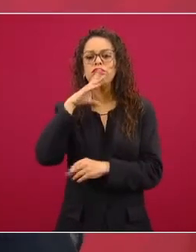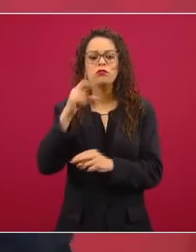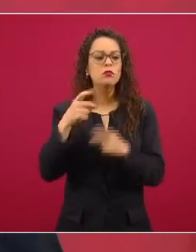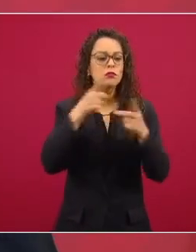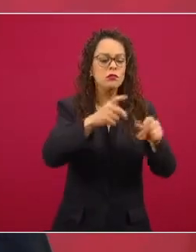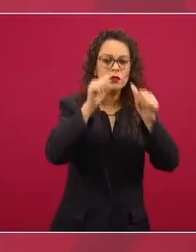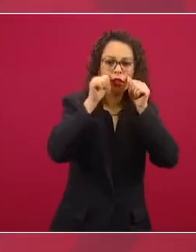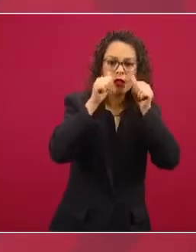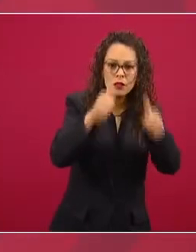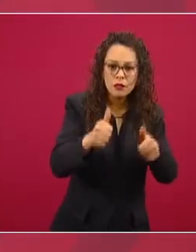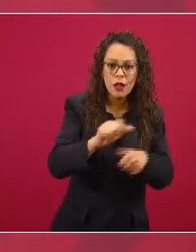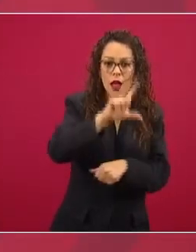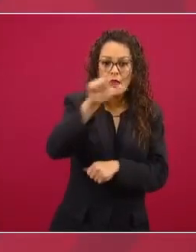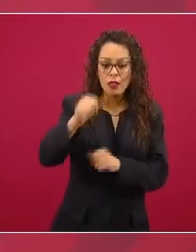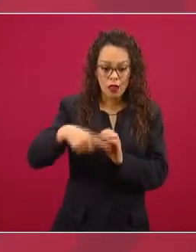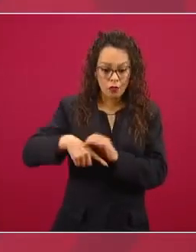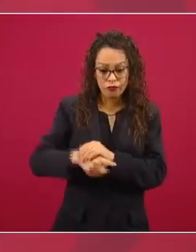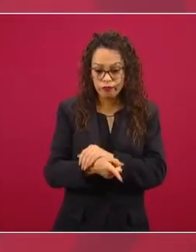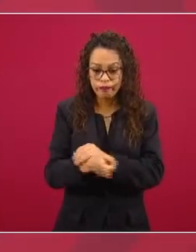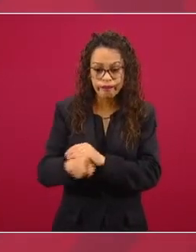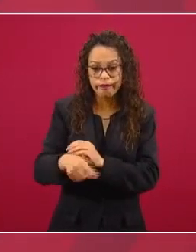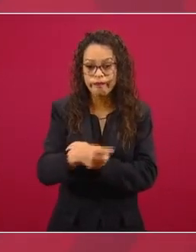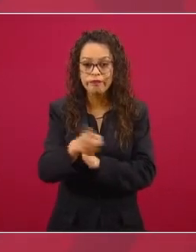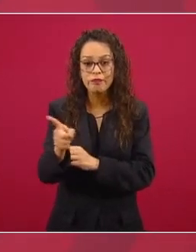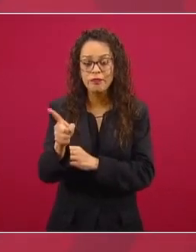los ametrallaban,